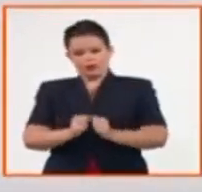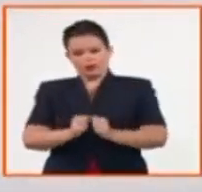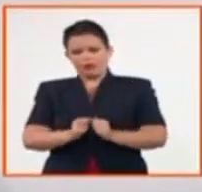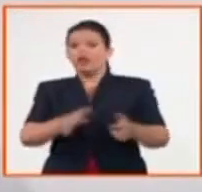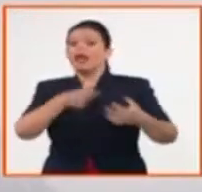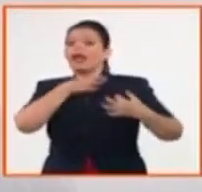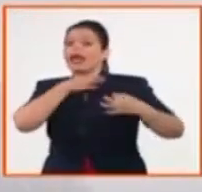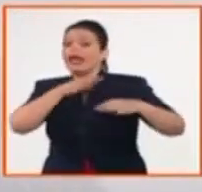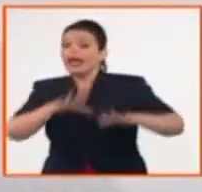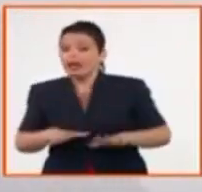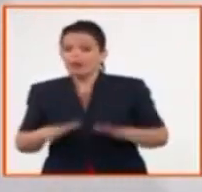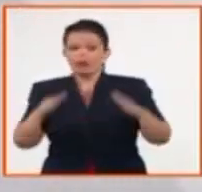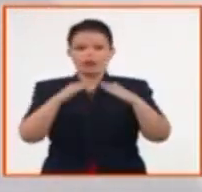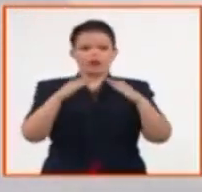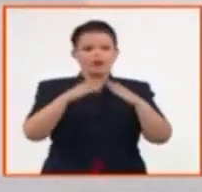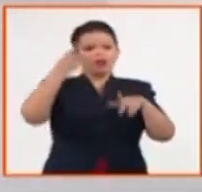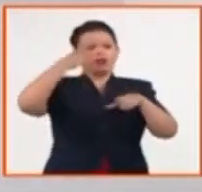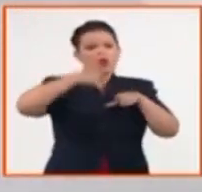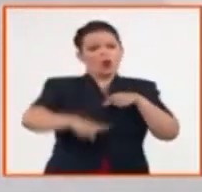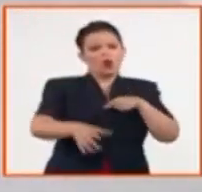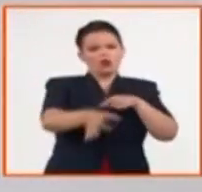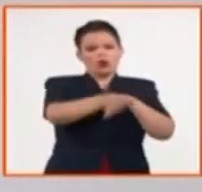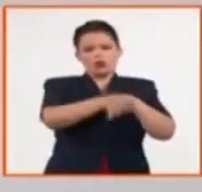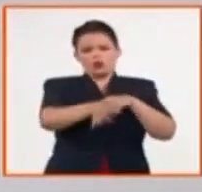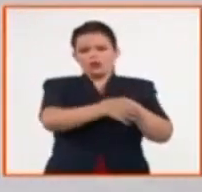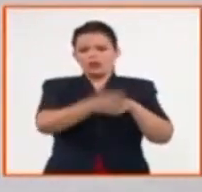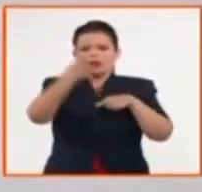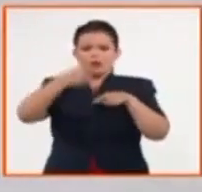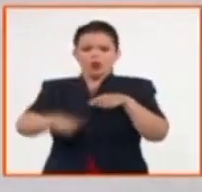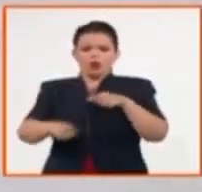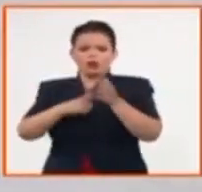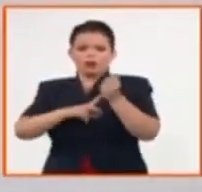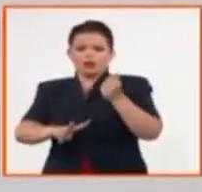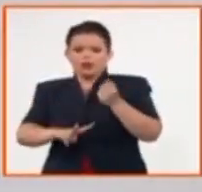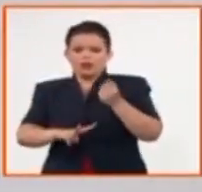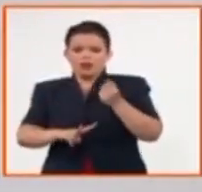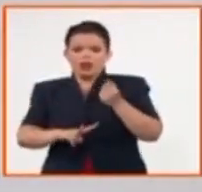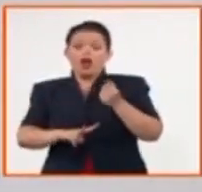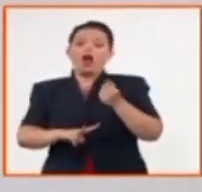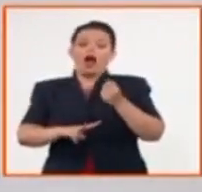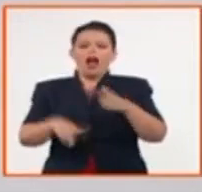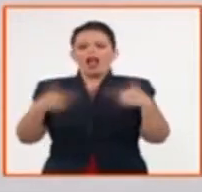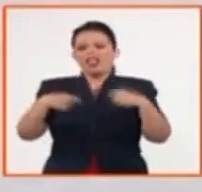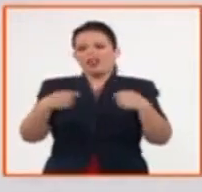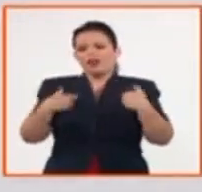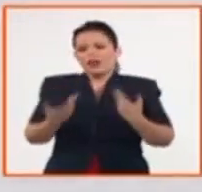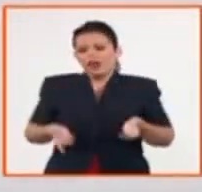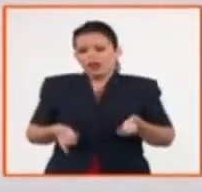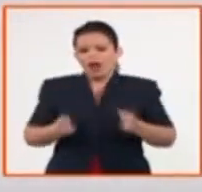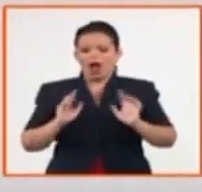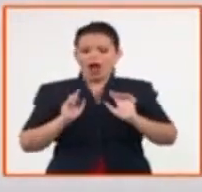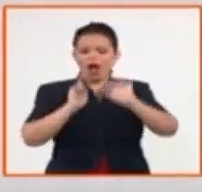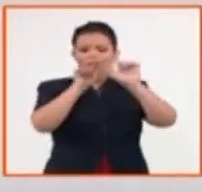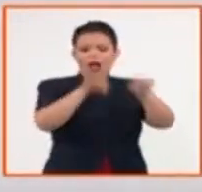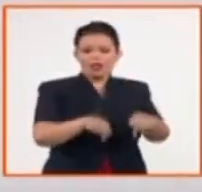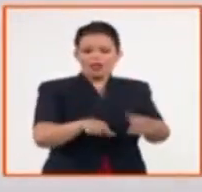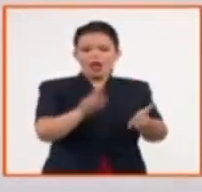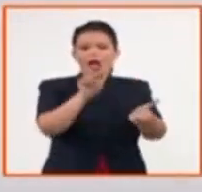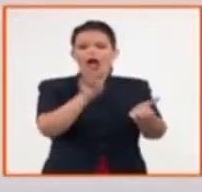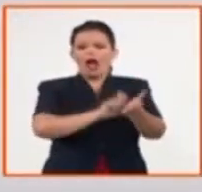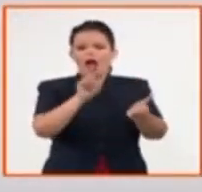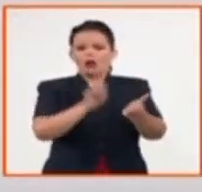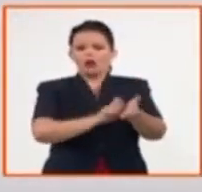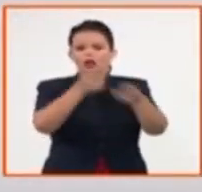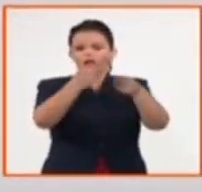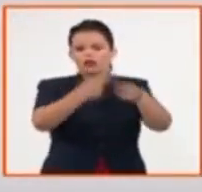incluyen en las listas de los vacunatorios donde se presenten. En esto hemos tenido la flexibilidad, la comprensión de médicos, de personal de salud y de